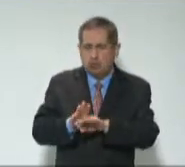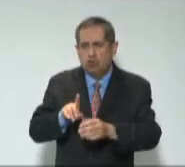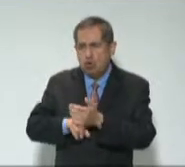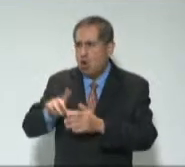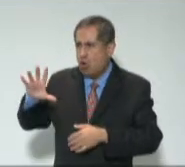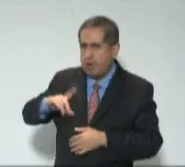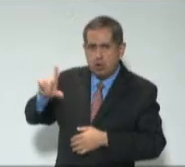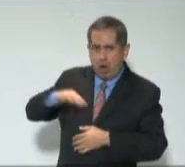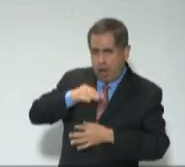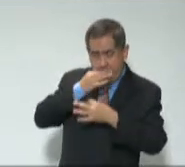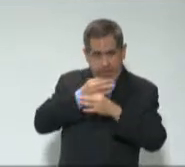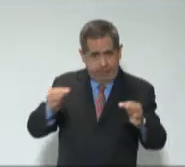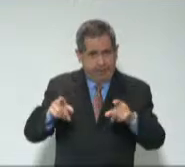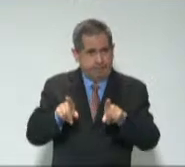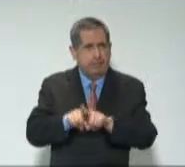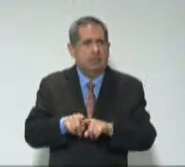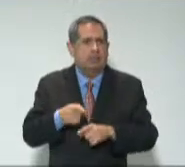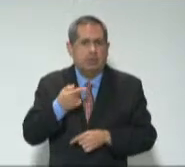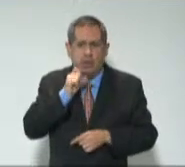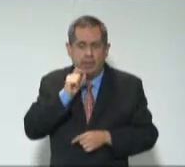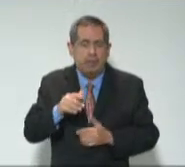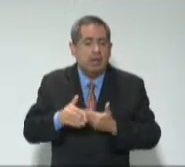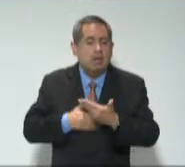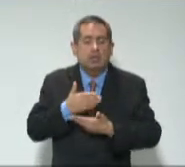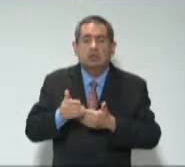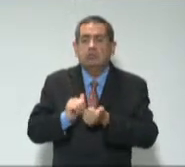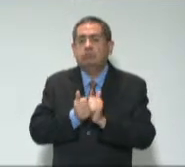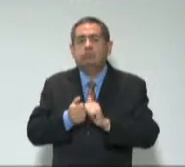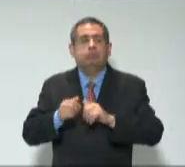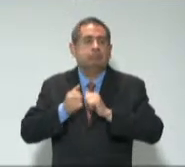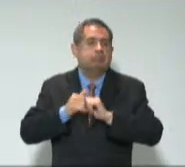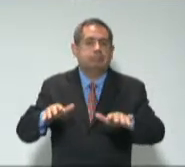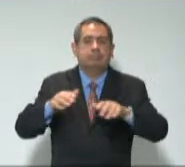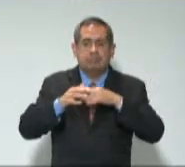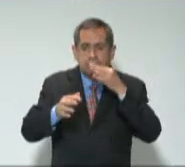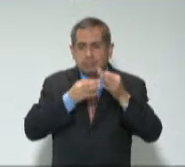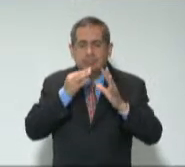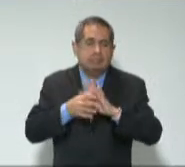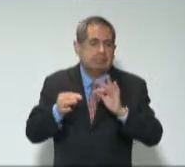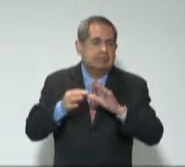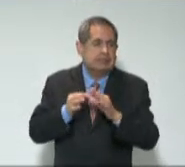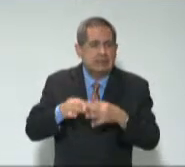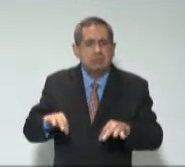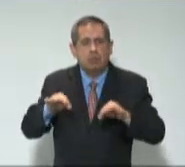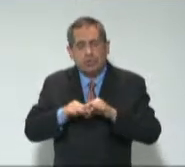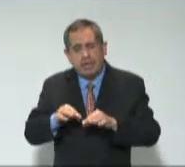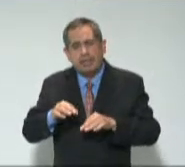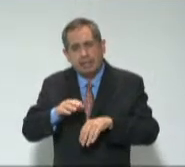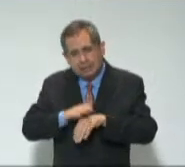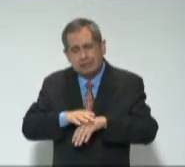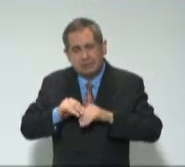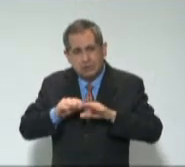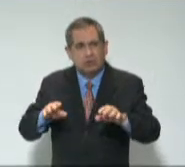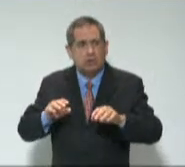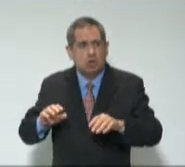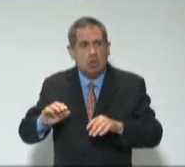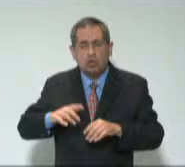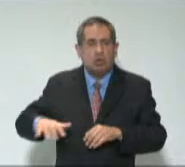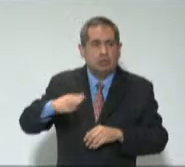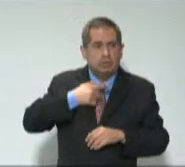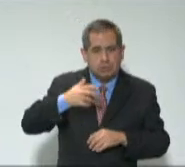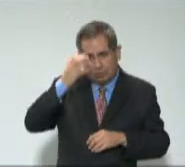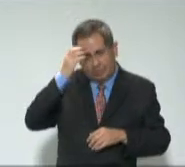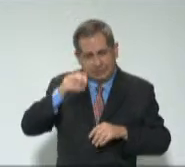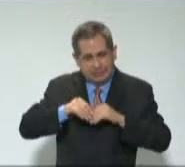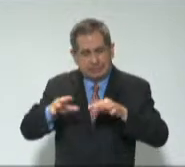gubernamental sino también en la dispersión de nuevos datos nueva evidencia nuevo conocimiento